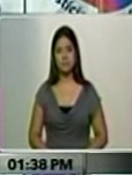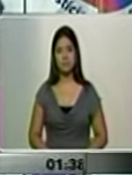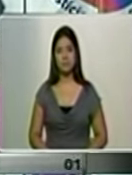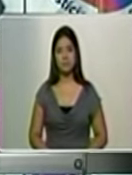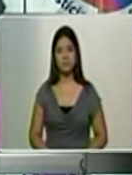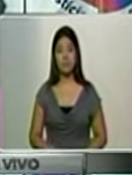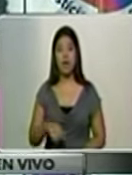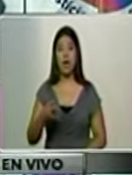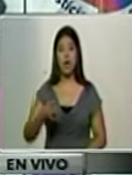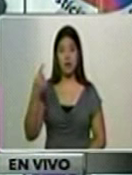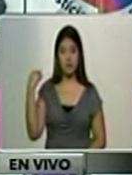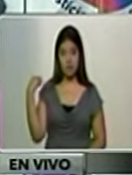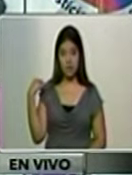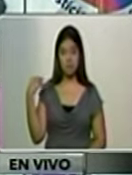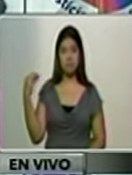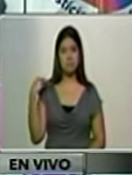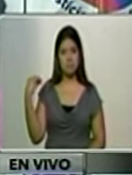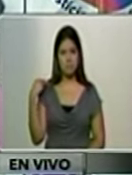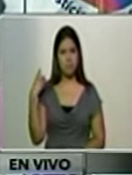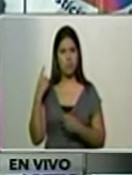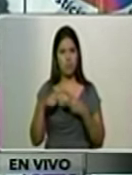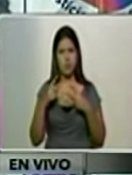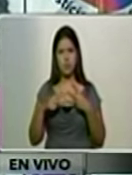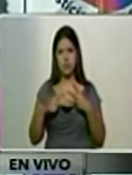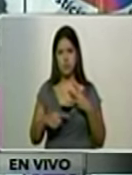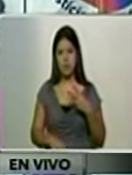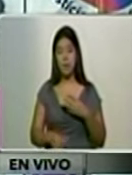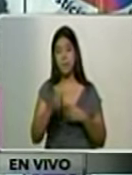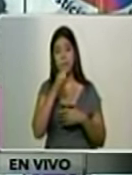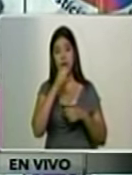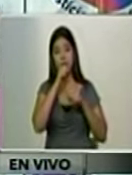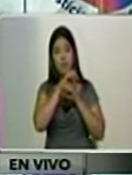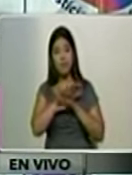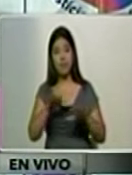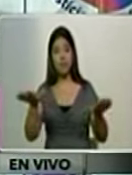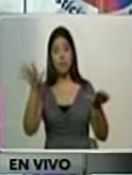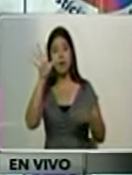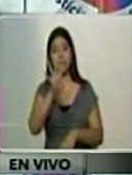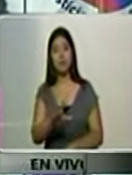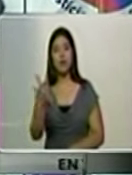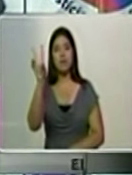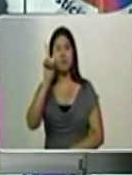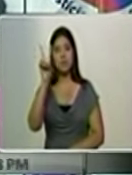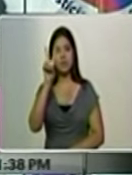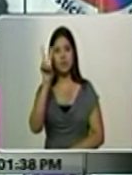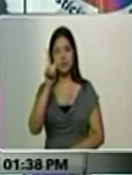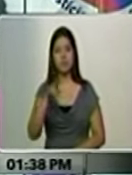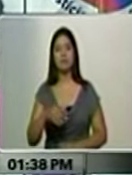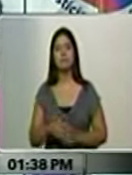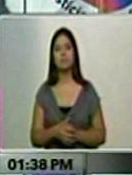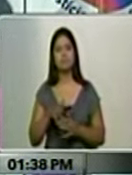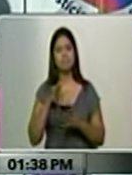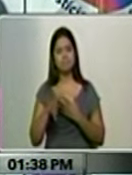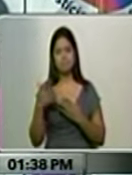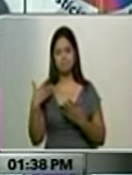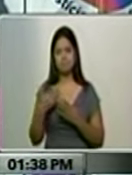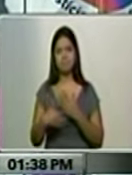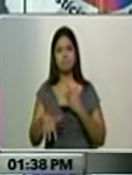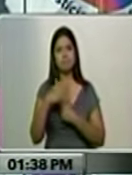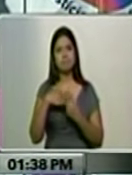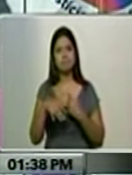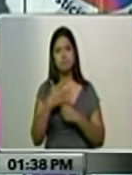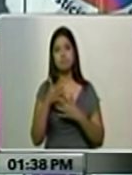dado instrucciones para informar al país sobre los últimos acontecimientos en